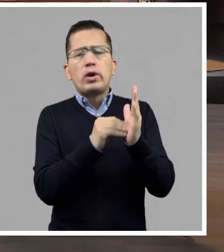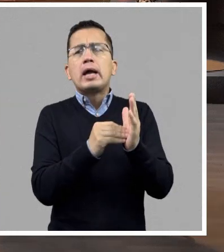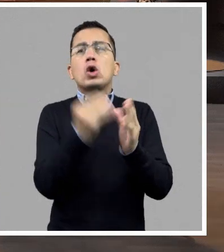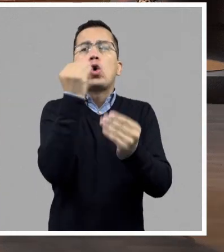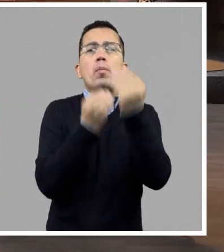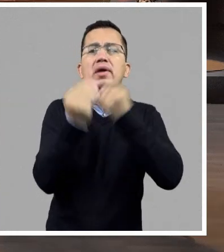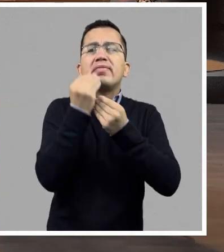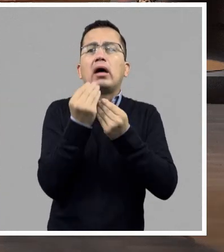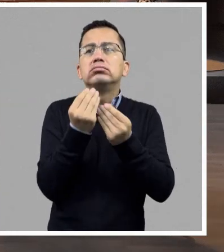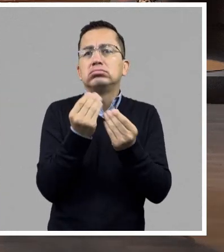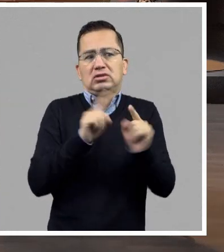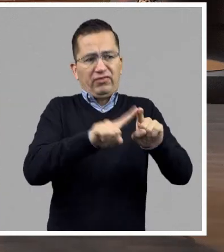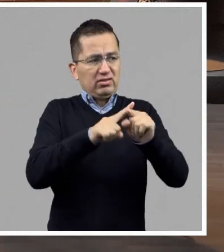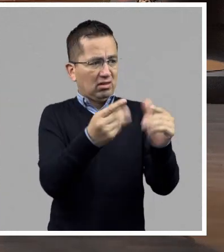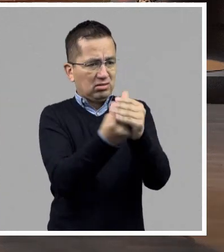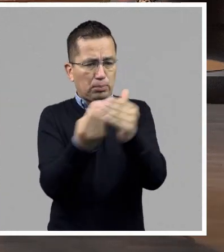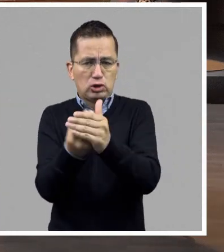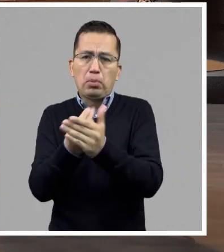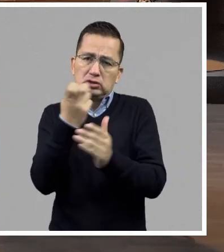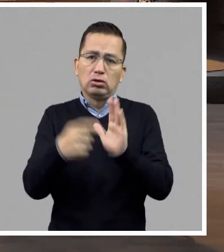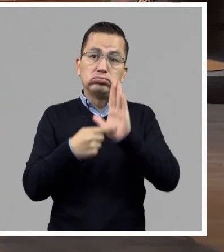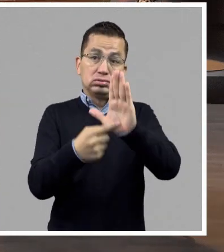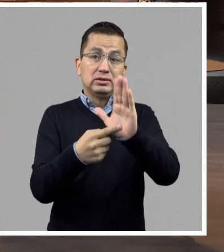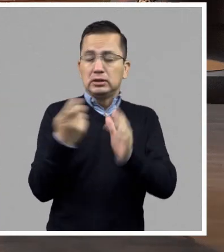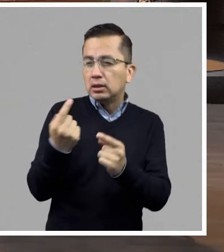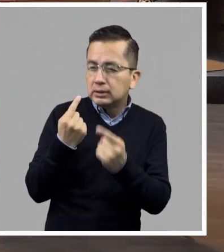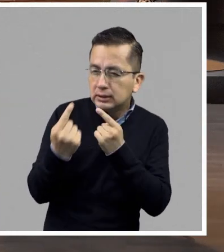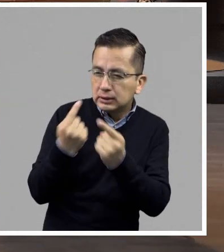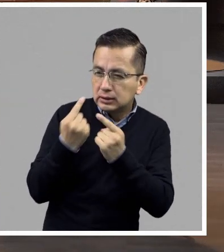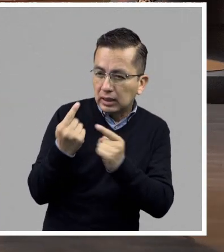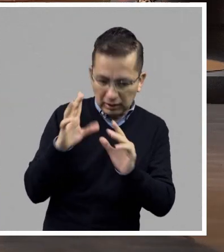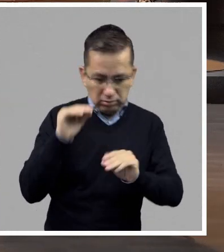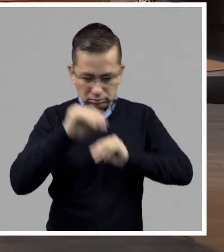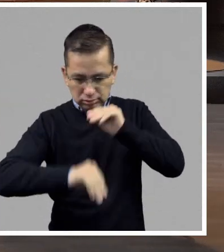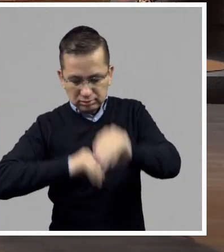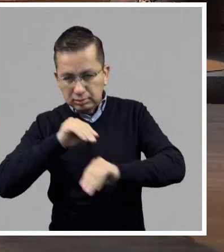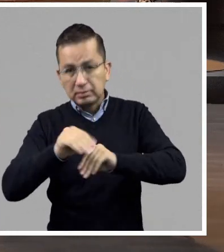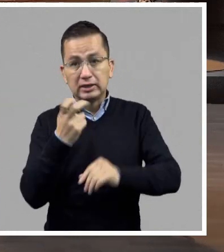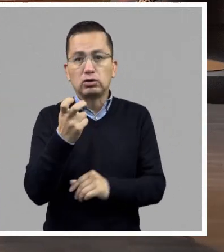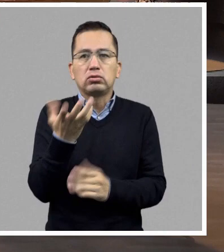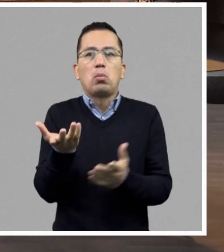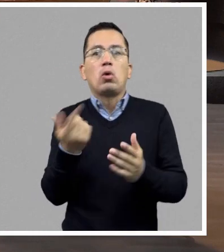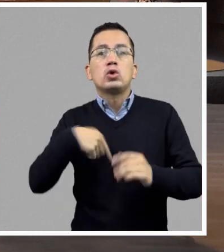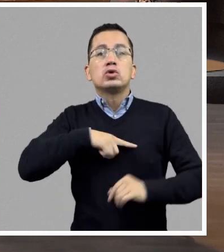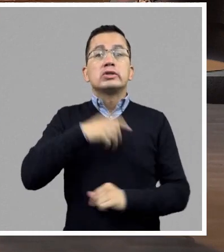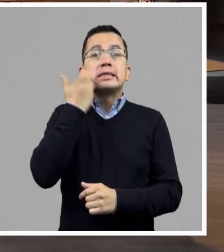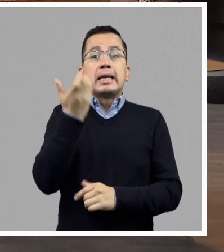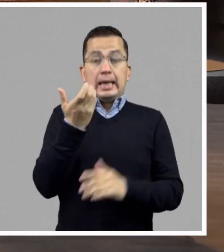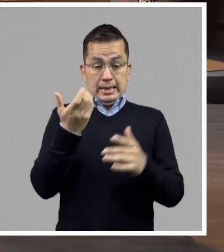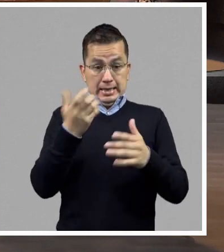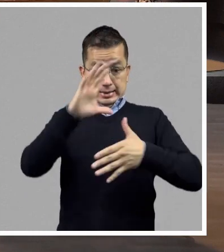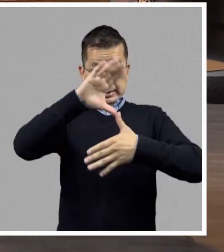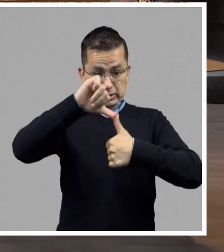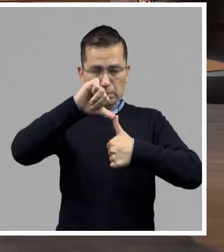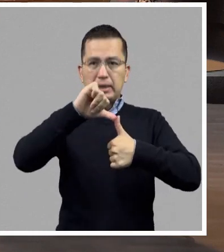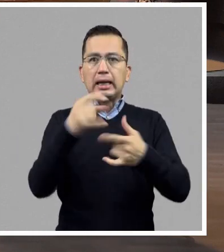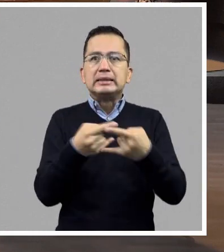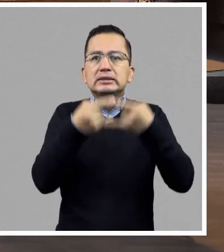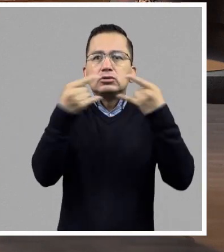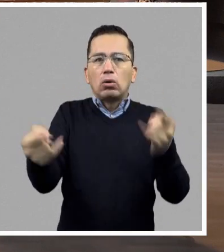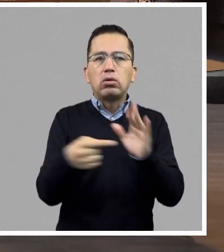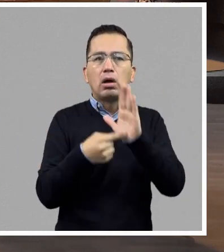más o menos cuál era nuestra historia y ese fue el fundamento de lo que hicimos desde ahí comenzaba la cosa Cuál era el cuento que queríamos